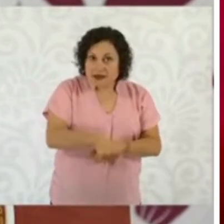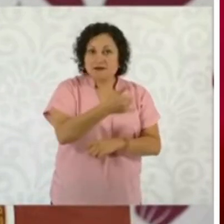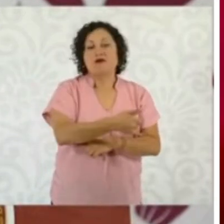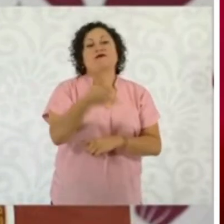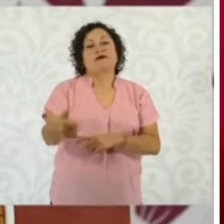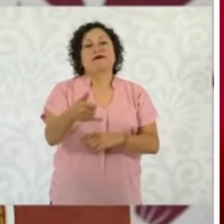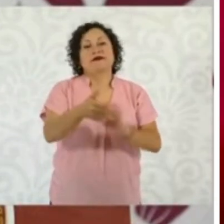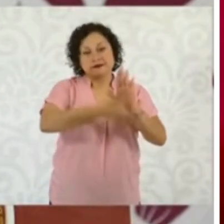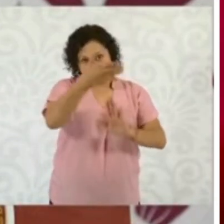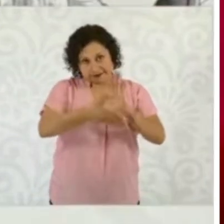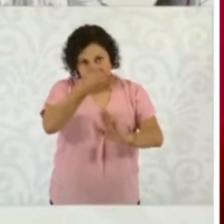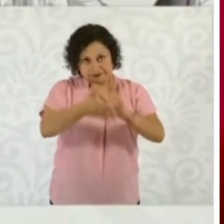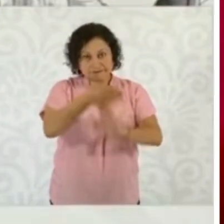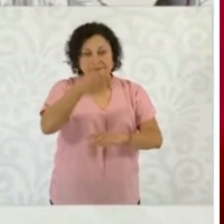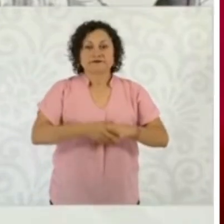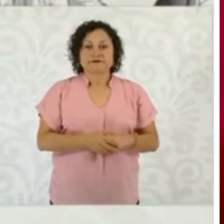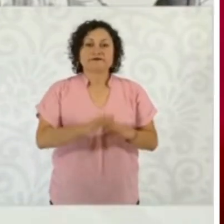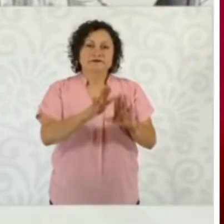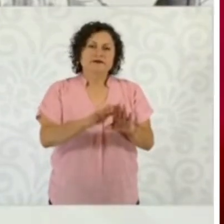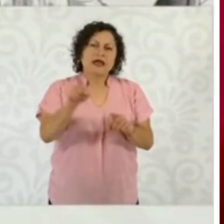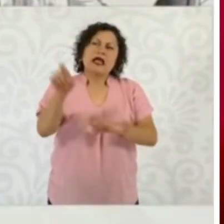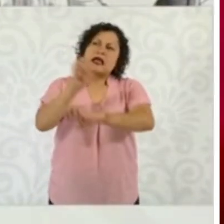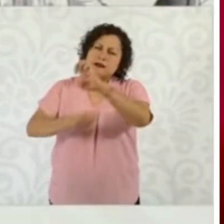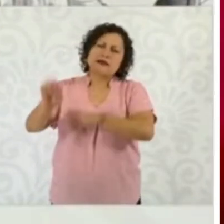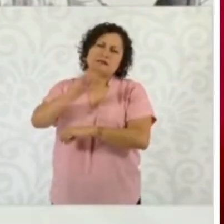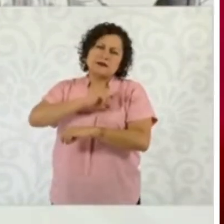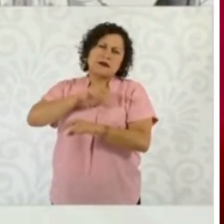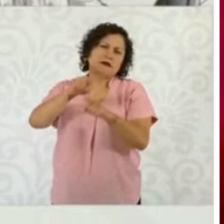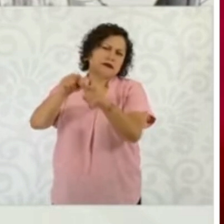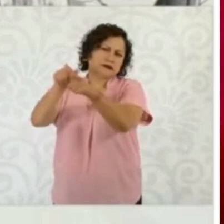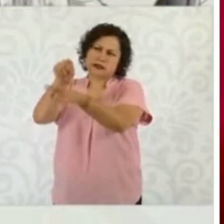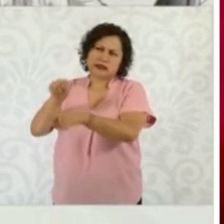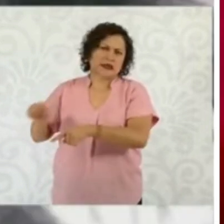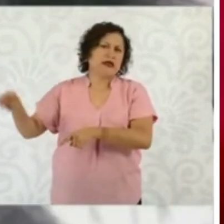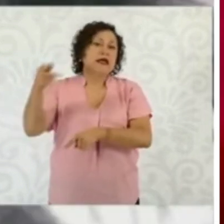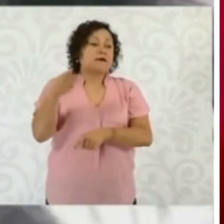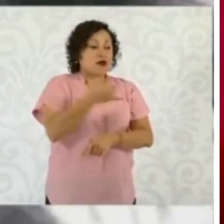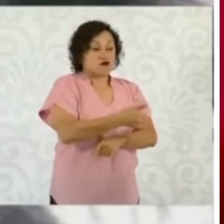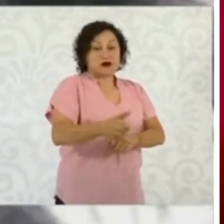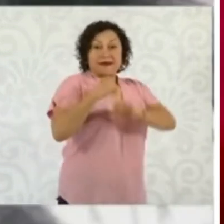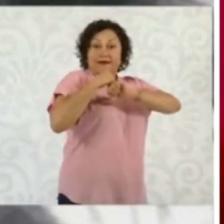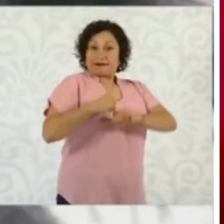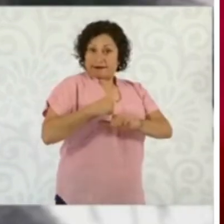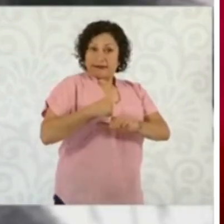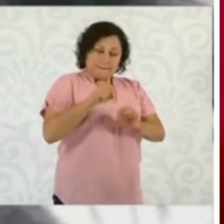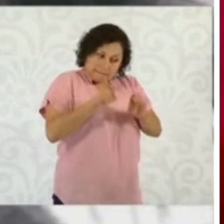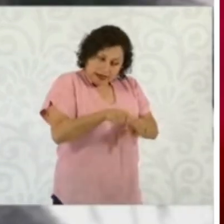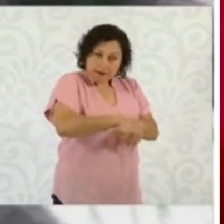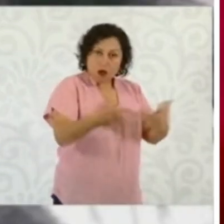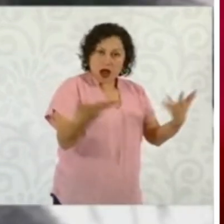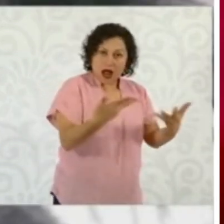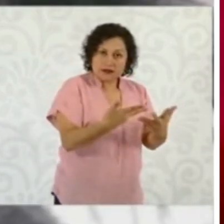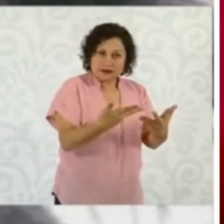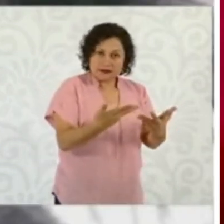que construyó el Infonavit. También van a seguir construyendo las empresas privadas vinculadas con el Infonavit, pero el Infonavit también puede construir. Eso va a